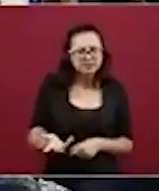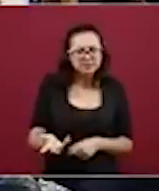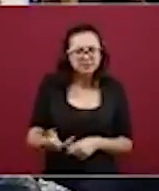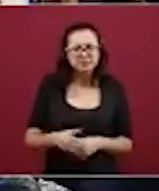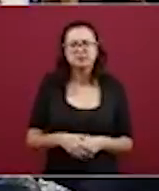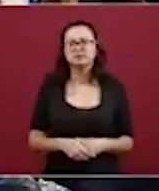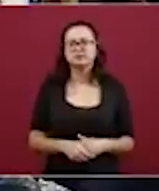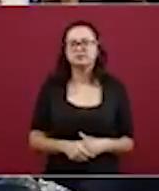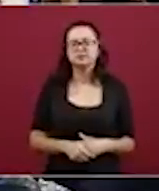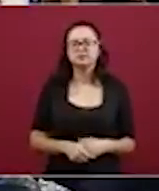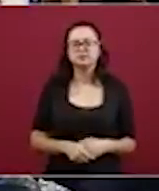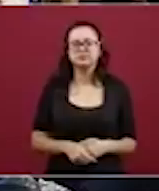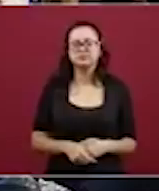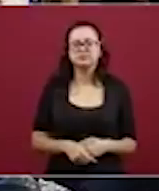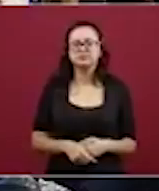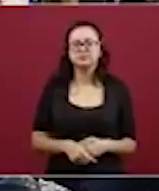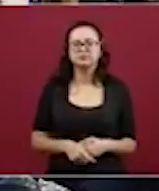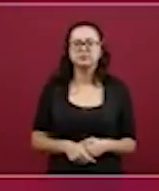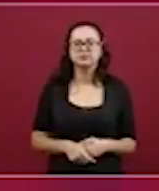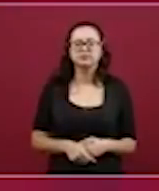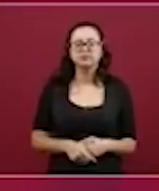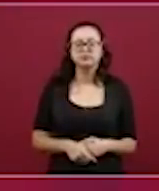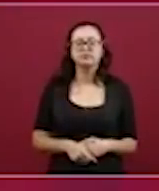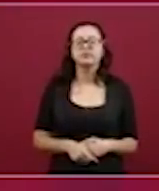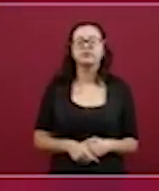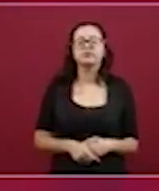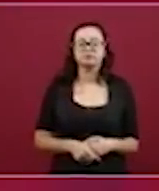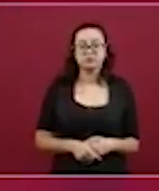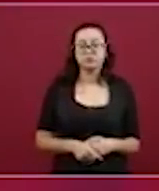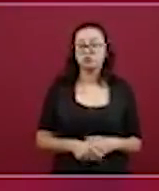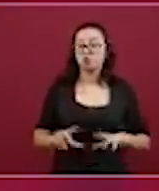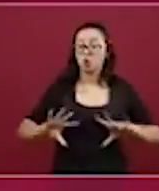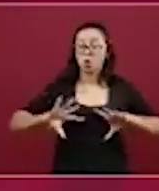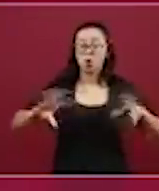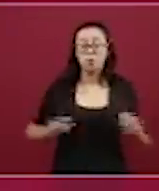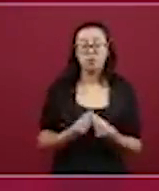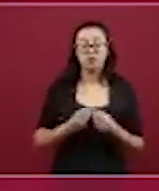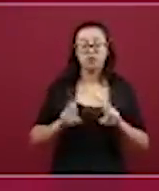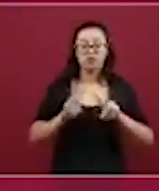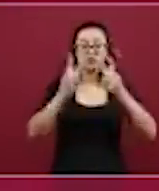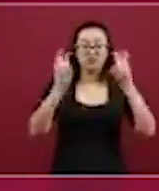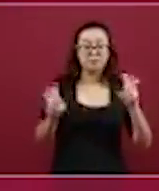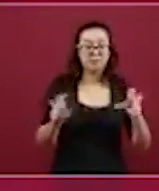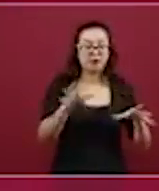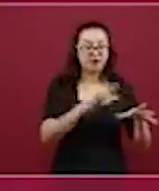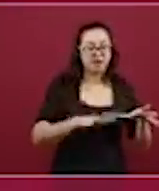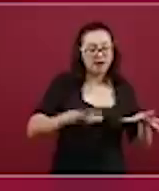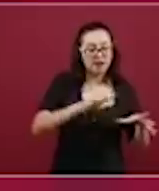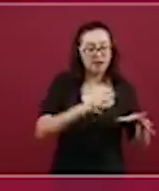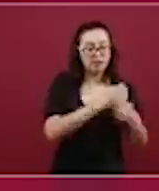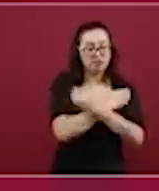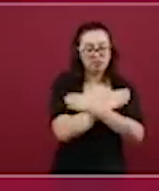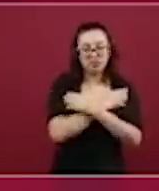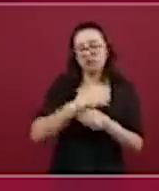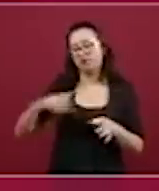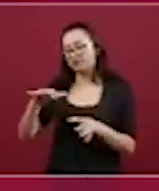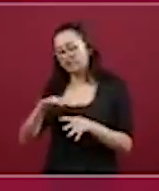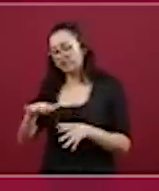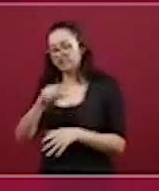Mire, todo lo que es el sector educativo, como el sector salud,